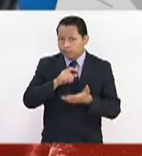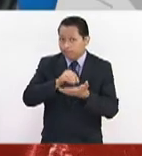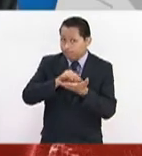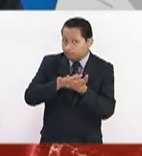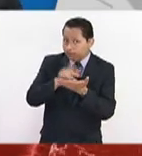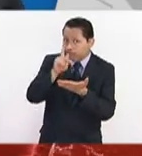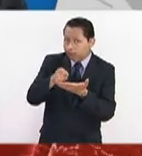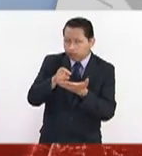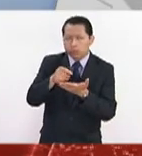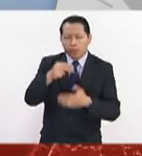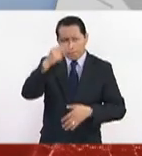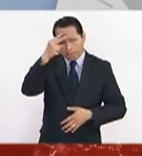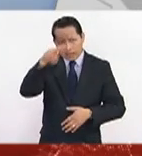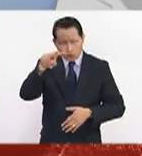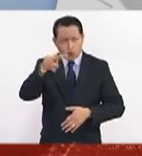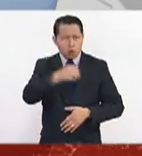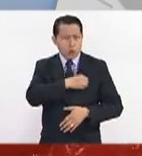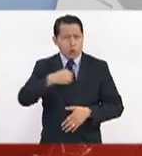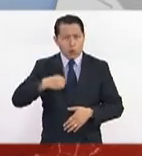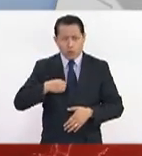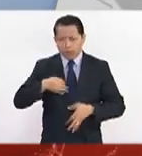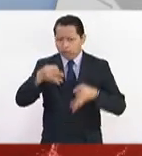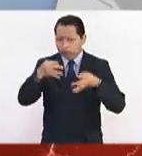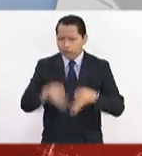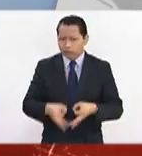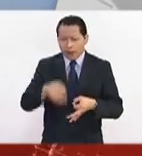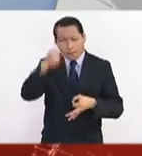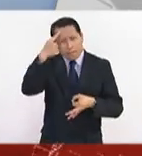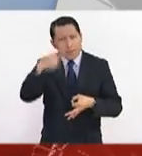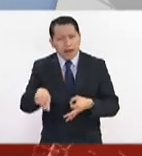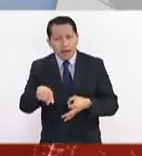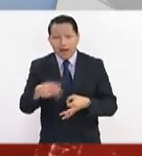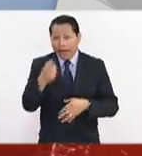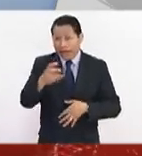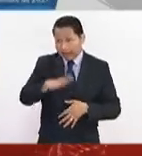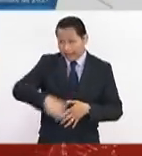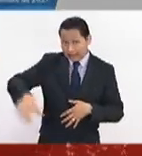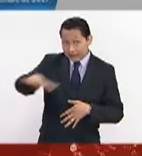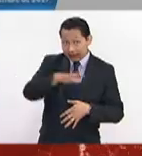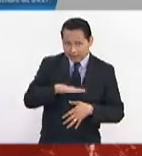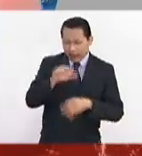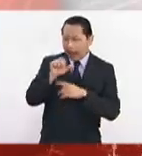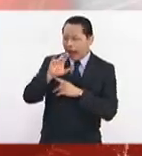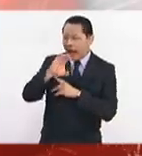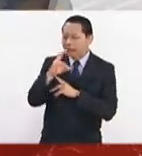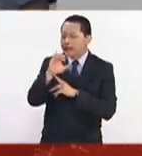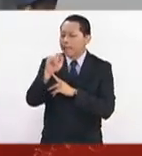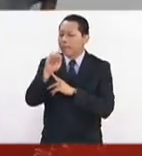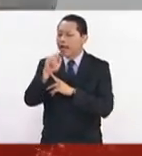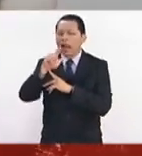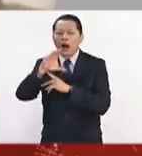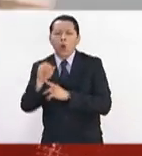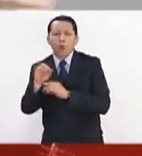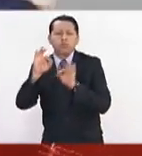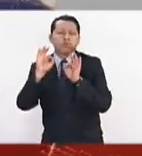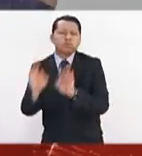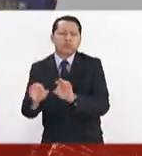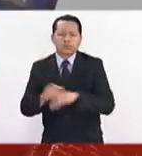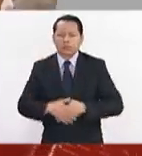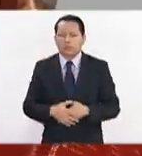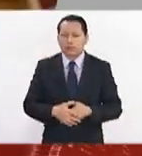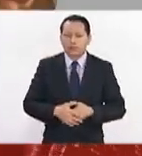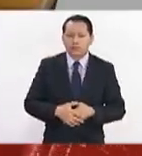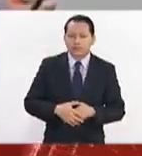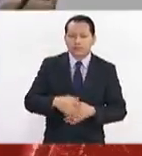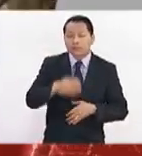al compromiso de México de asegurar la conservación de este archipiélago excepcional. La Secretaría de Hacienda mantiene